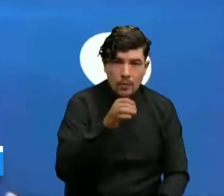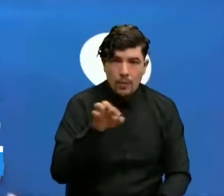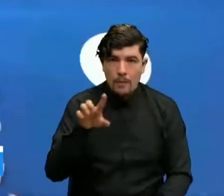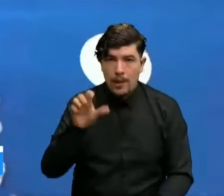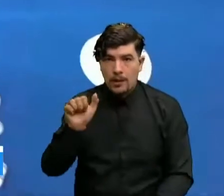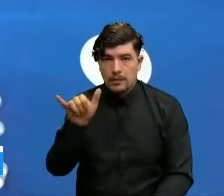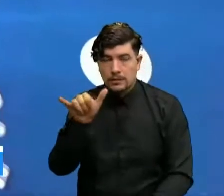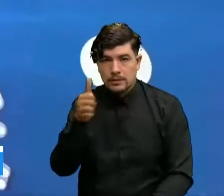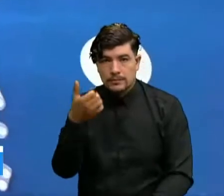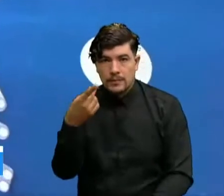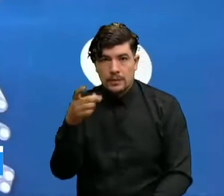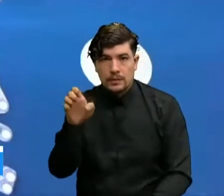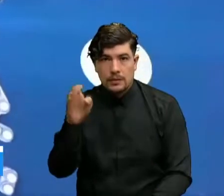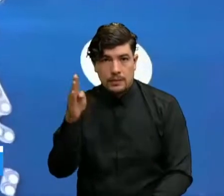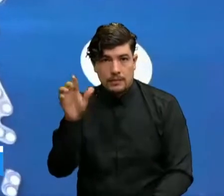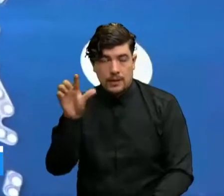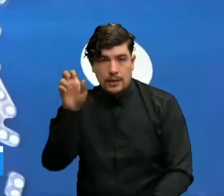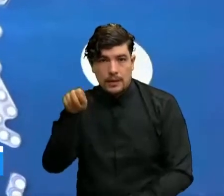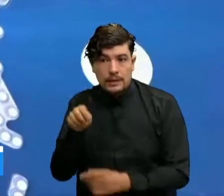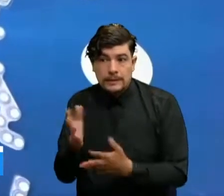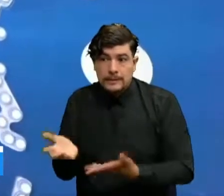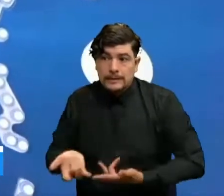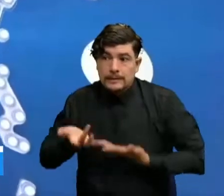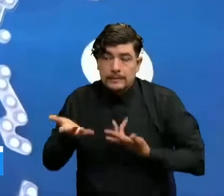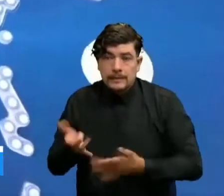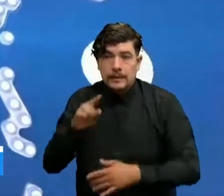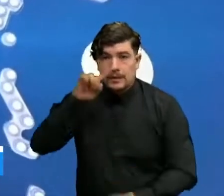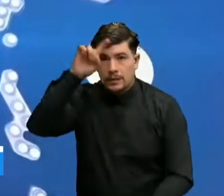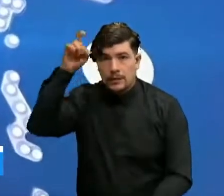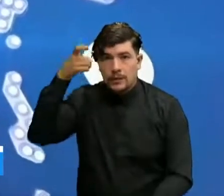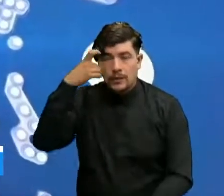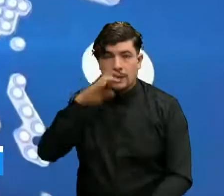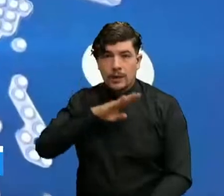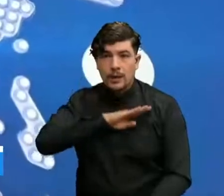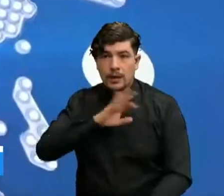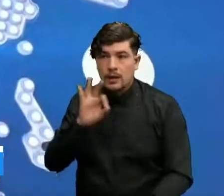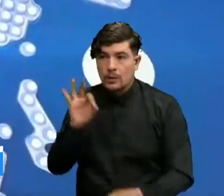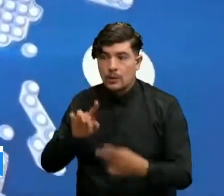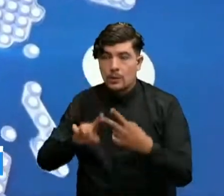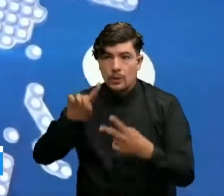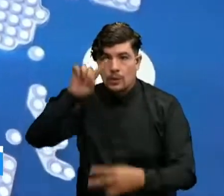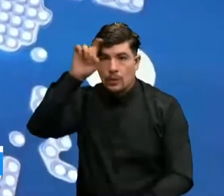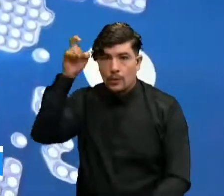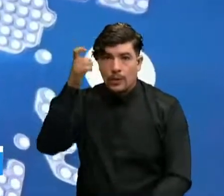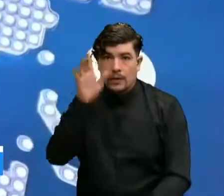que el gobierno departamental y local los ayuden a superar la crisis y recuperar lo que el clima les arrebató.